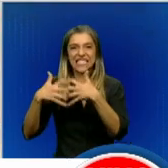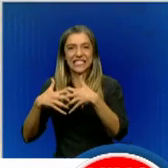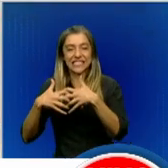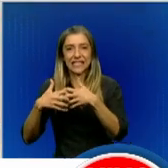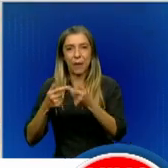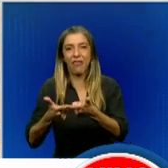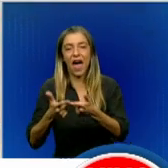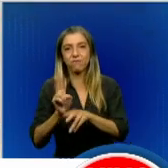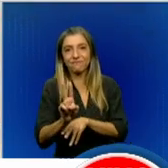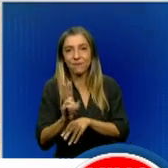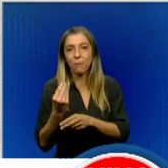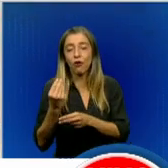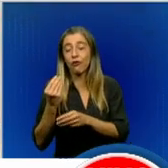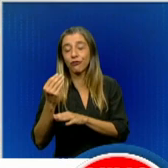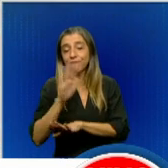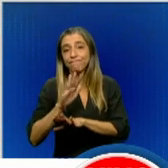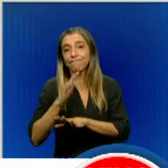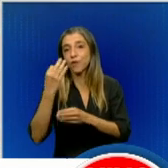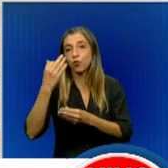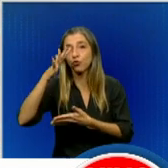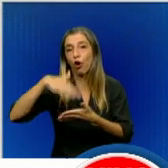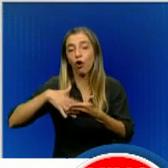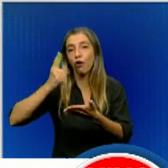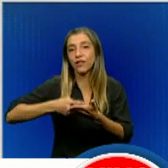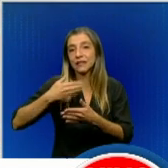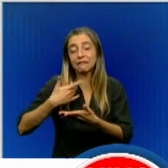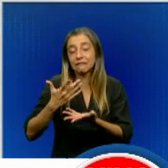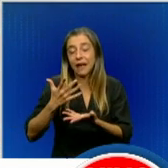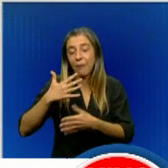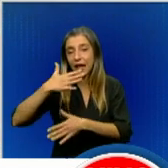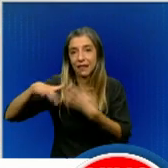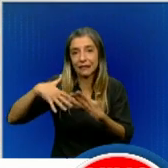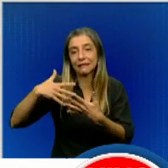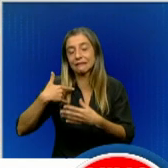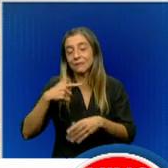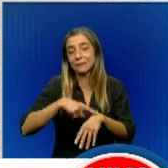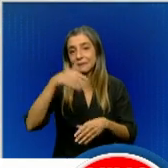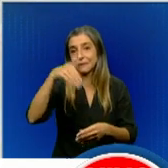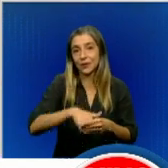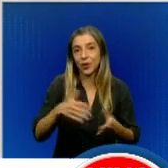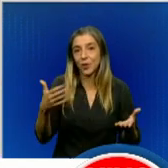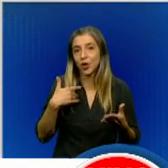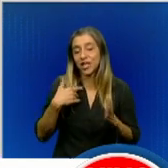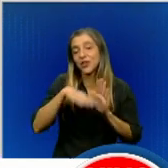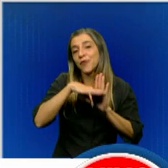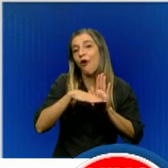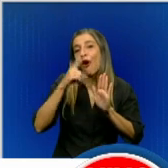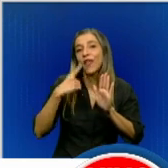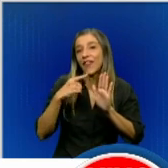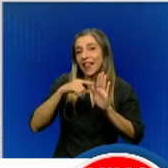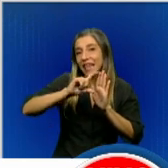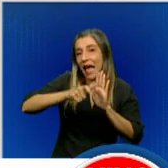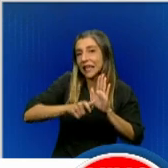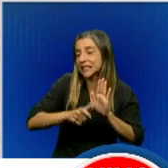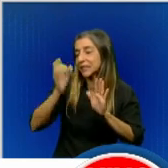porque tenían desordenado el dictamen para la votación el orden del día perdón